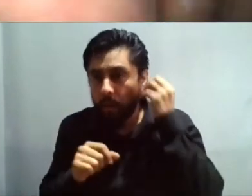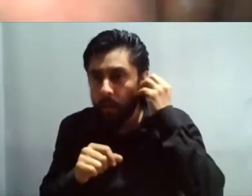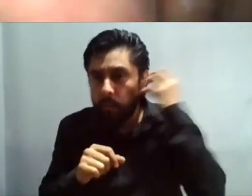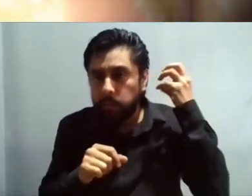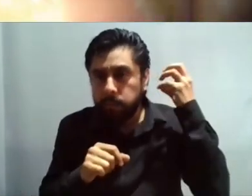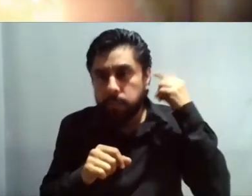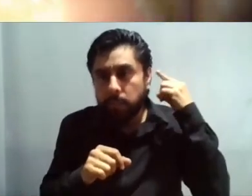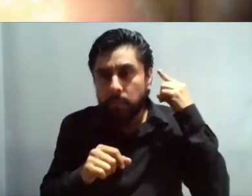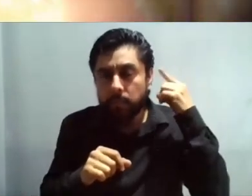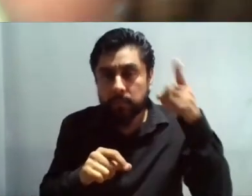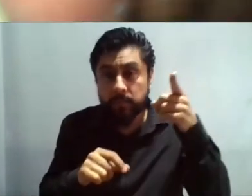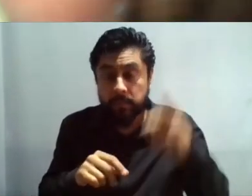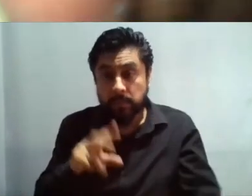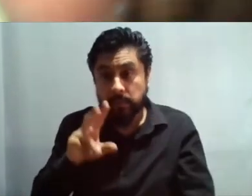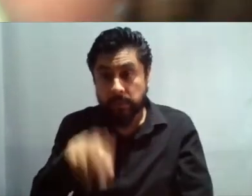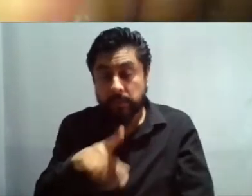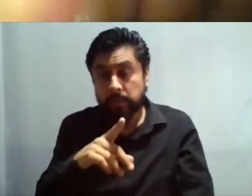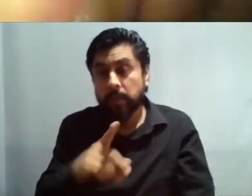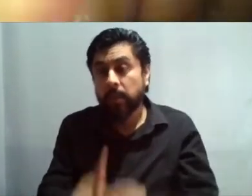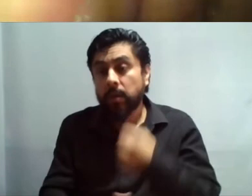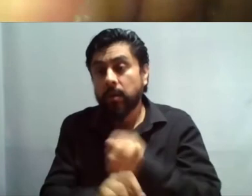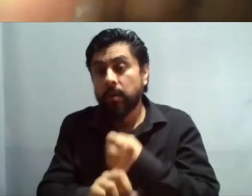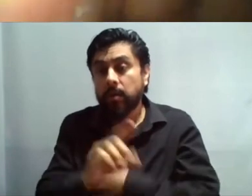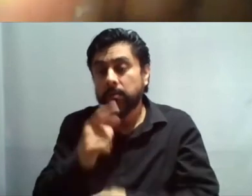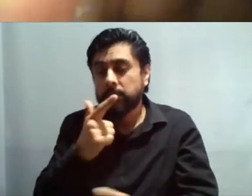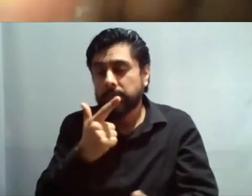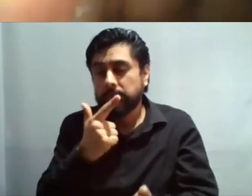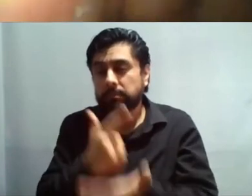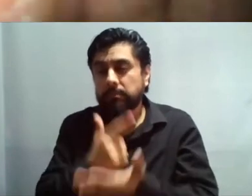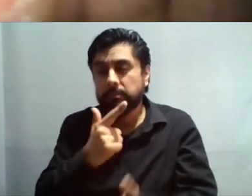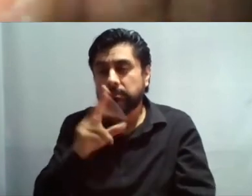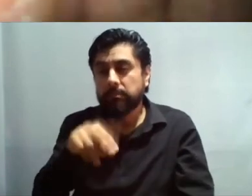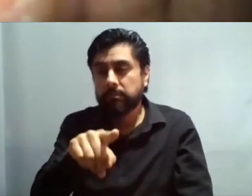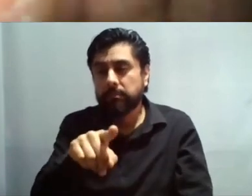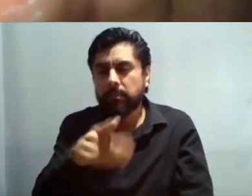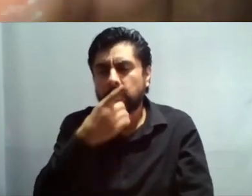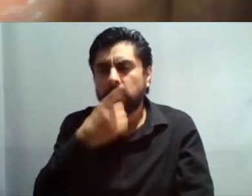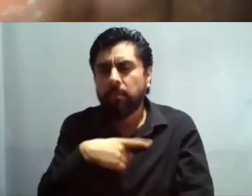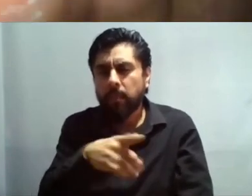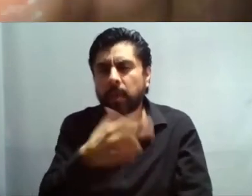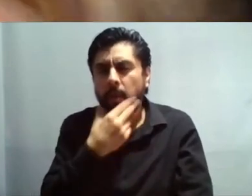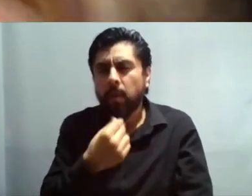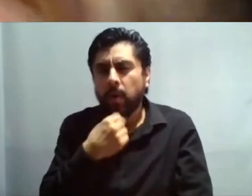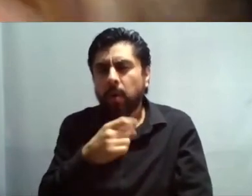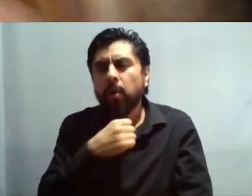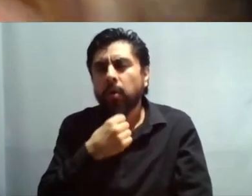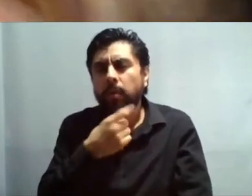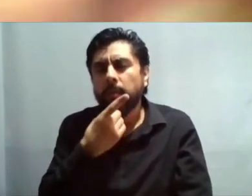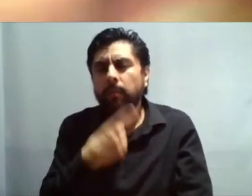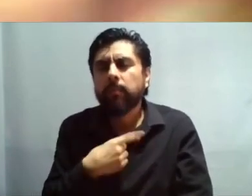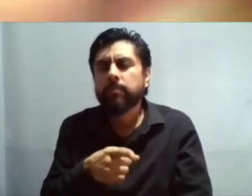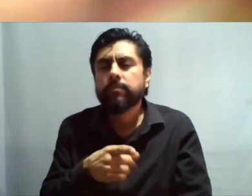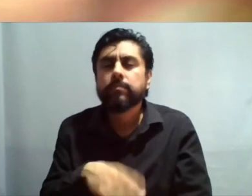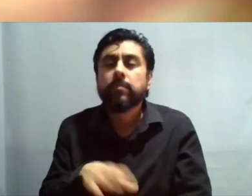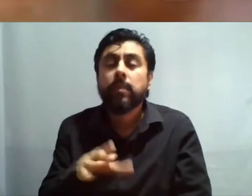padecimiento muy, muy, muy severo. En algún caso, incluso, alguna vez me comentó este paciente que alguien le había comentado que puede